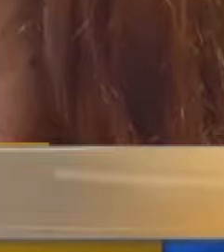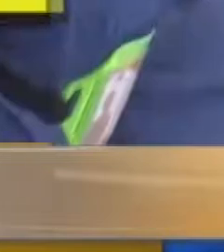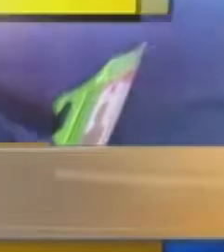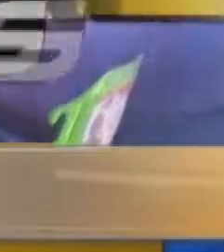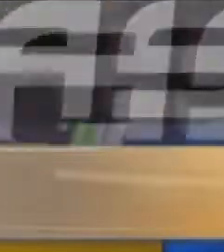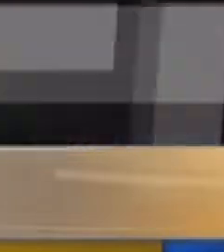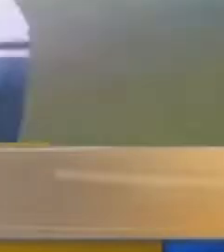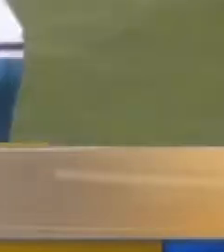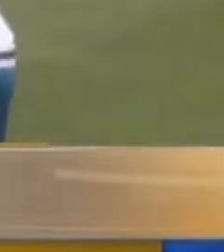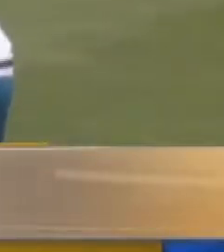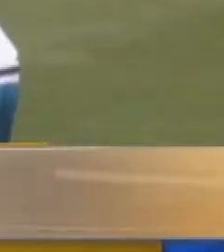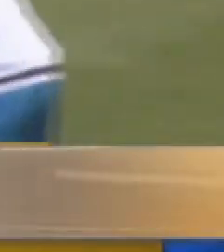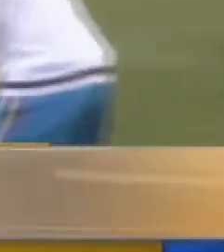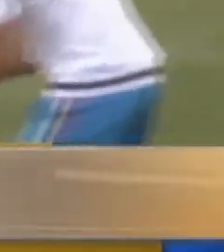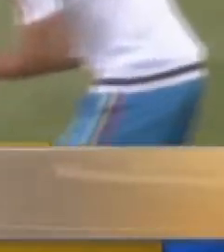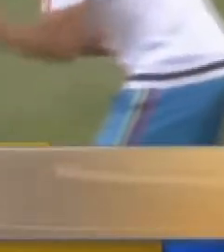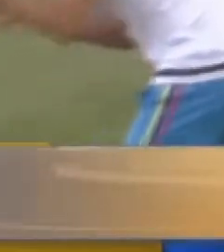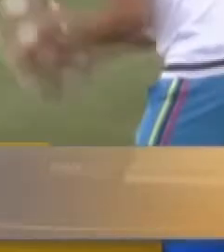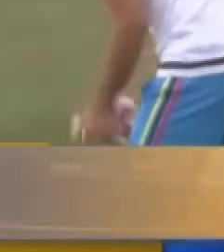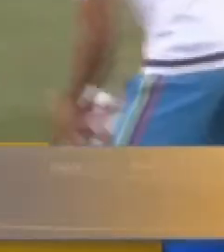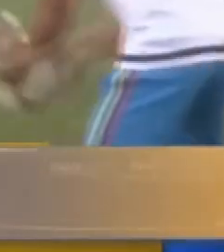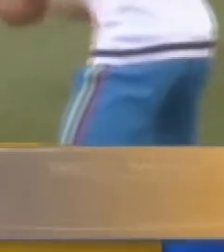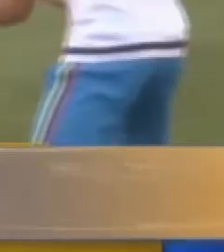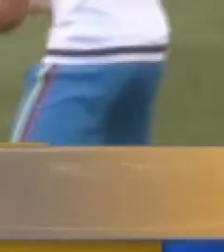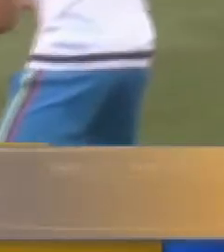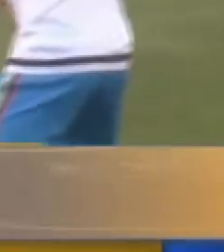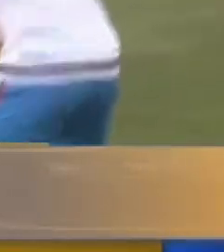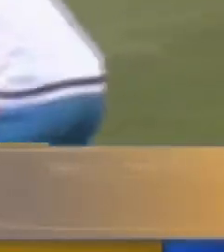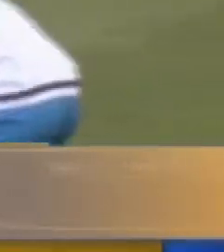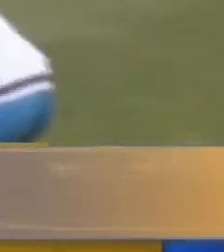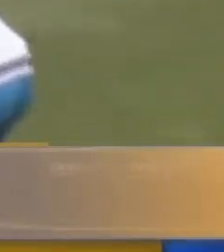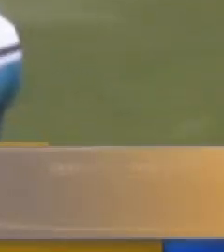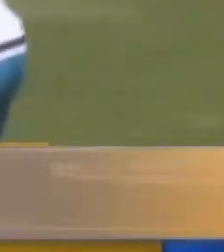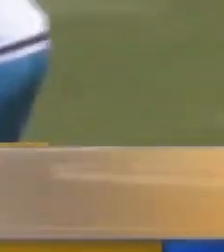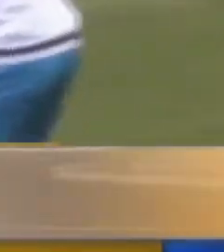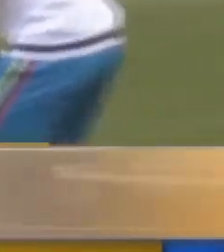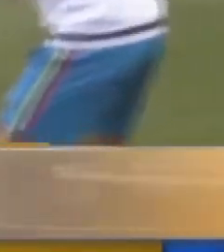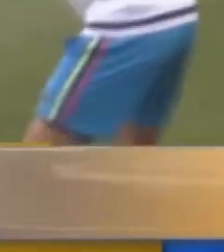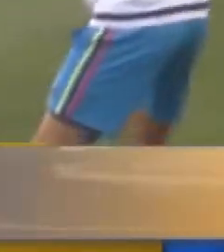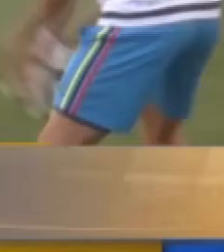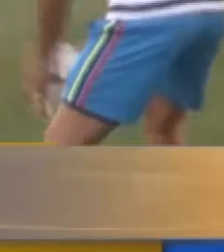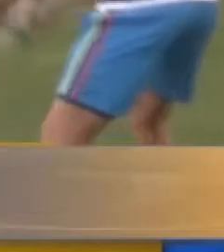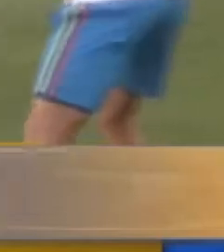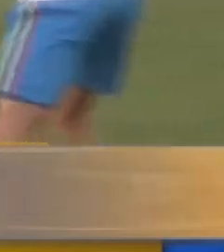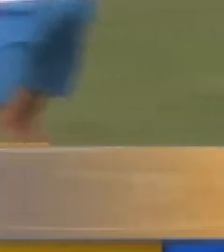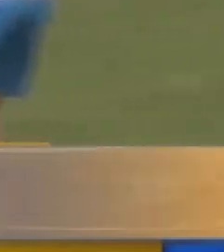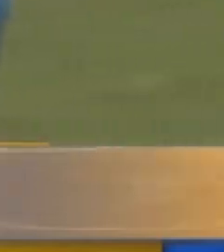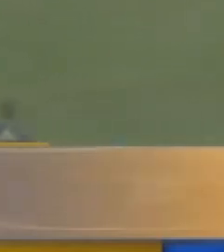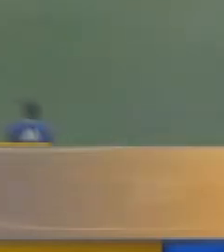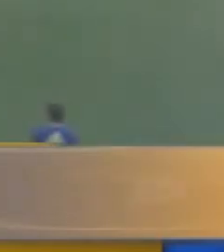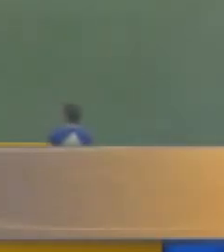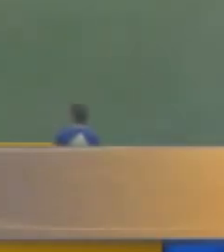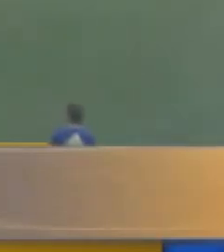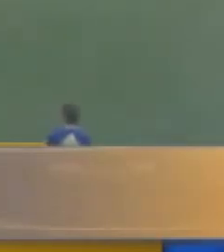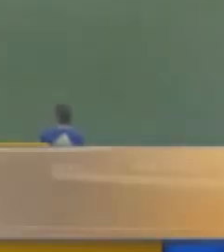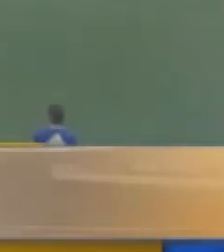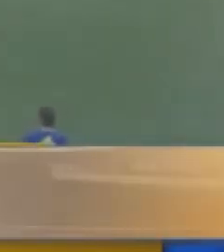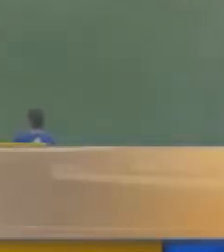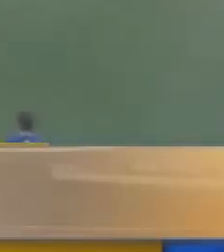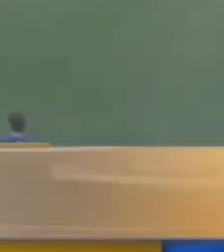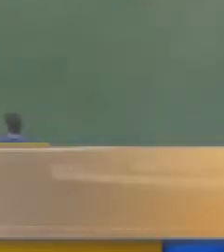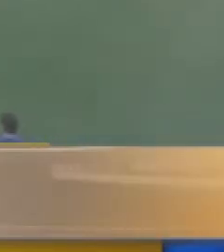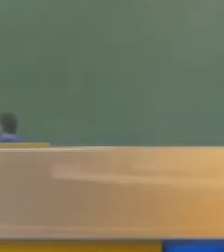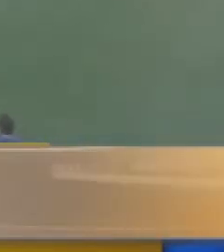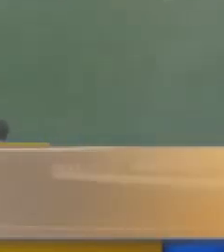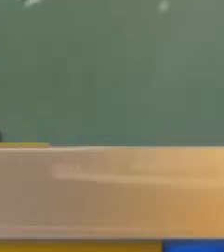empleos. En los deportes, espera informe en directo desde España de nuestro corresponsal Ariel Quiseno previo al encuentro que tiene este miércoles